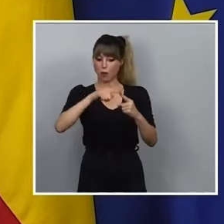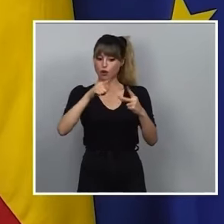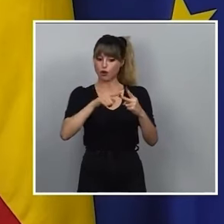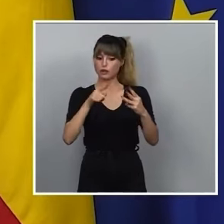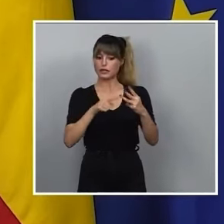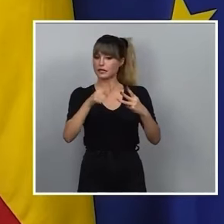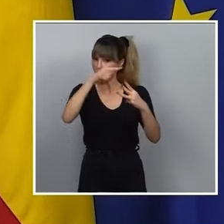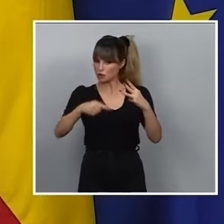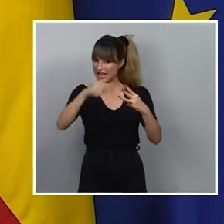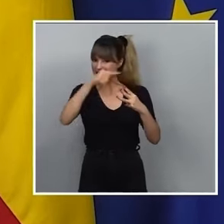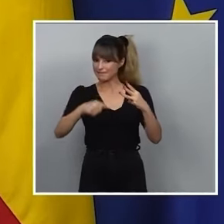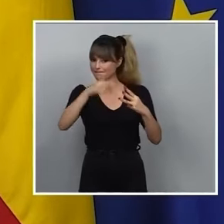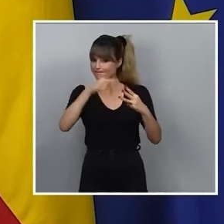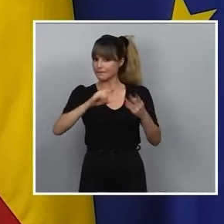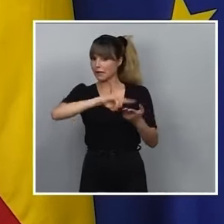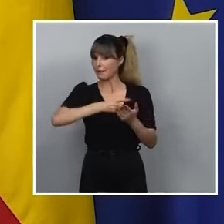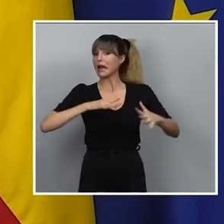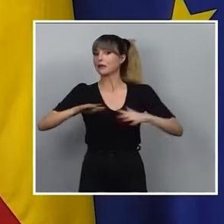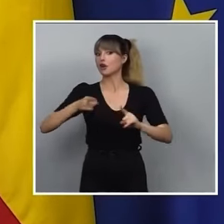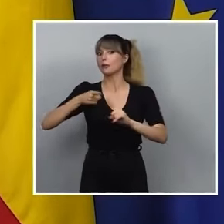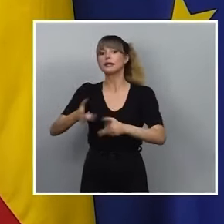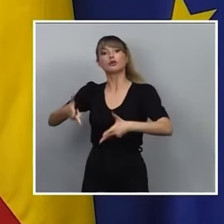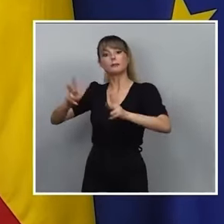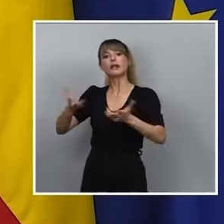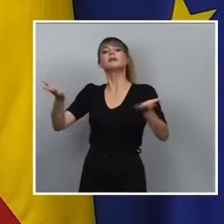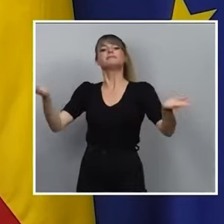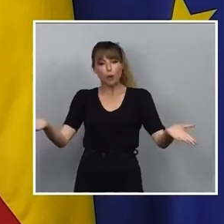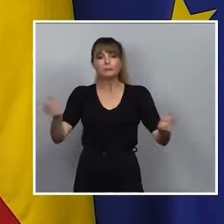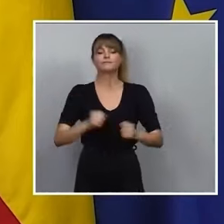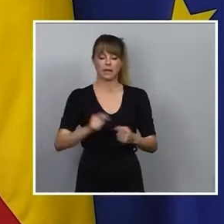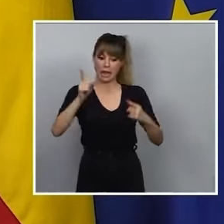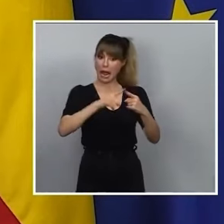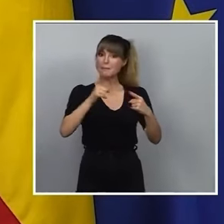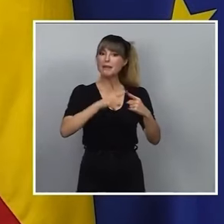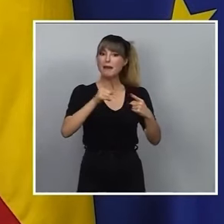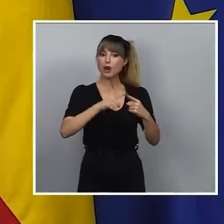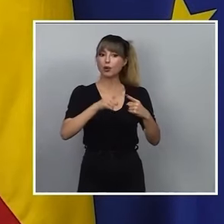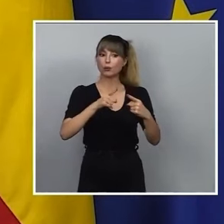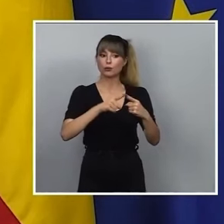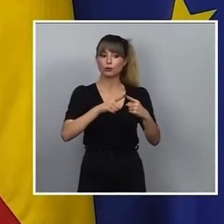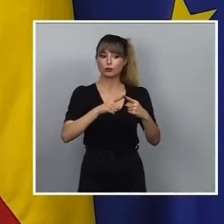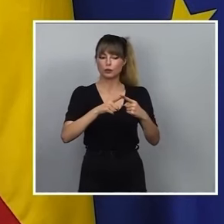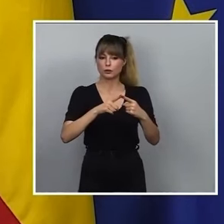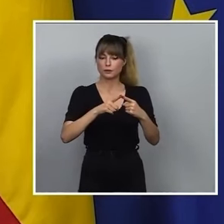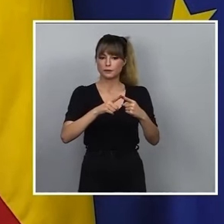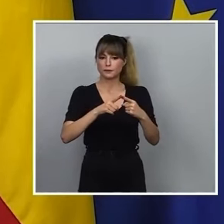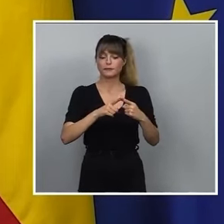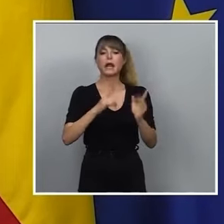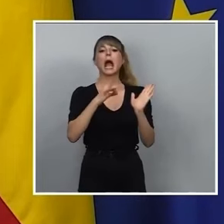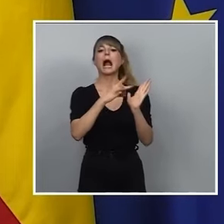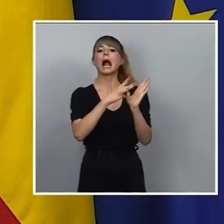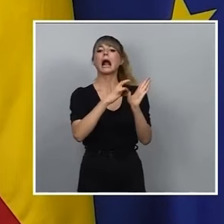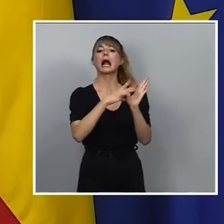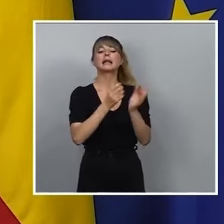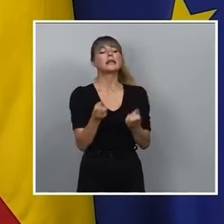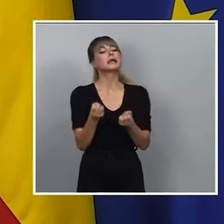que han presidido este plan de acción por la democracia son los siguientes el primer primer eje es ampliar y mejorar la calidad